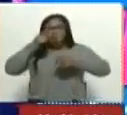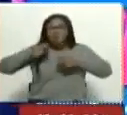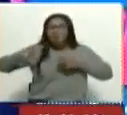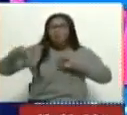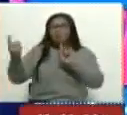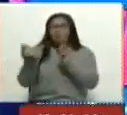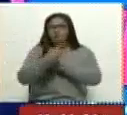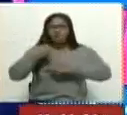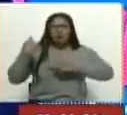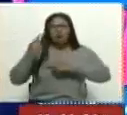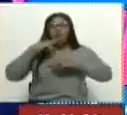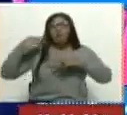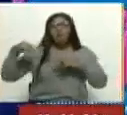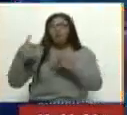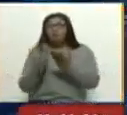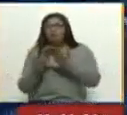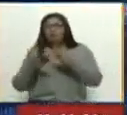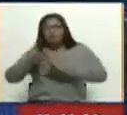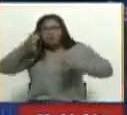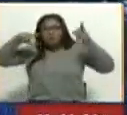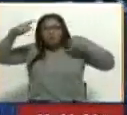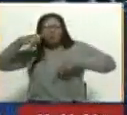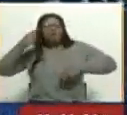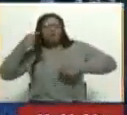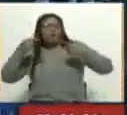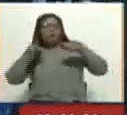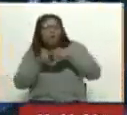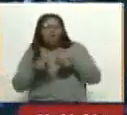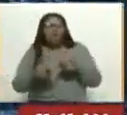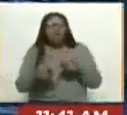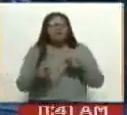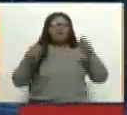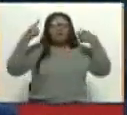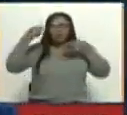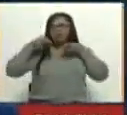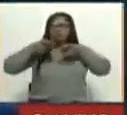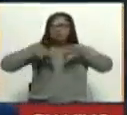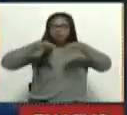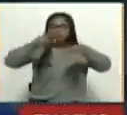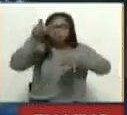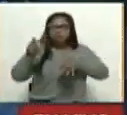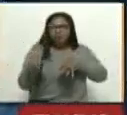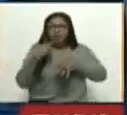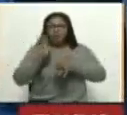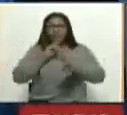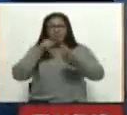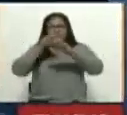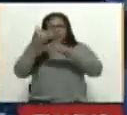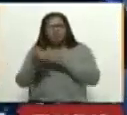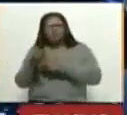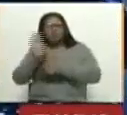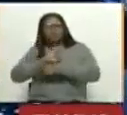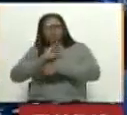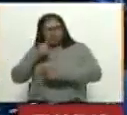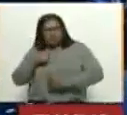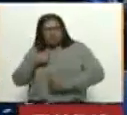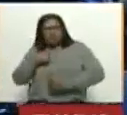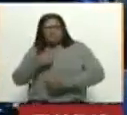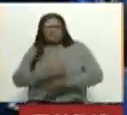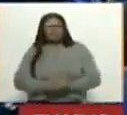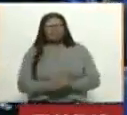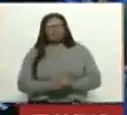Chávez es la juventud Chávez son las mujeres Chávez son los campesinos Chávez es una causa es un proyecto diez años